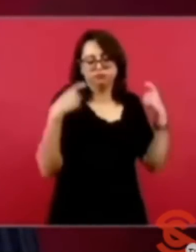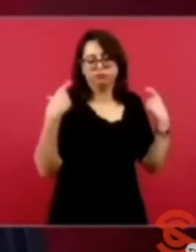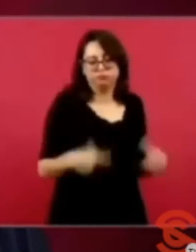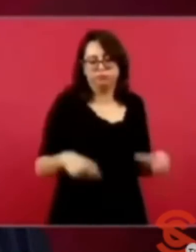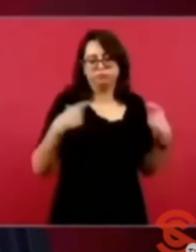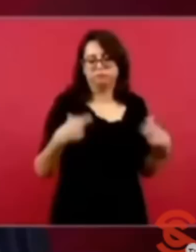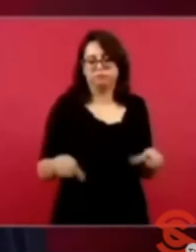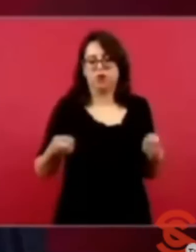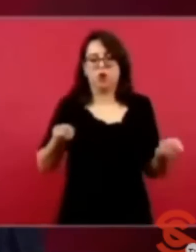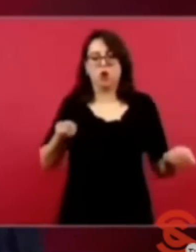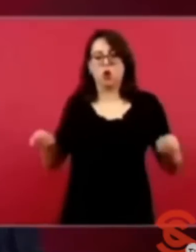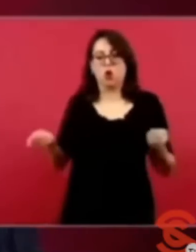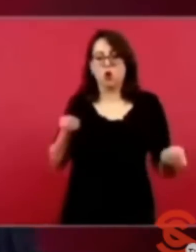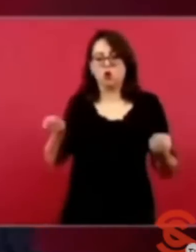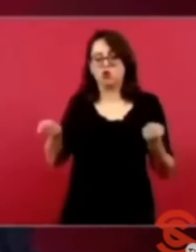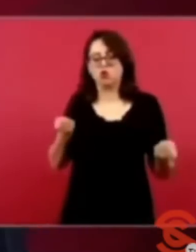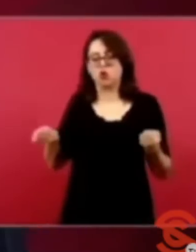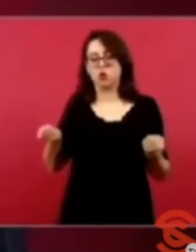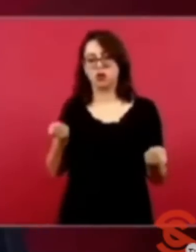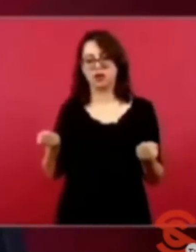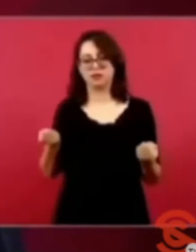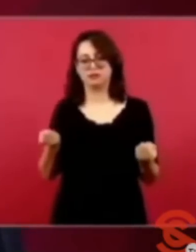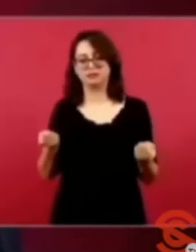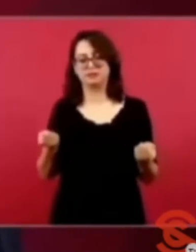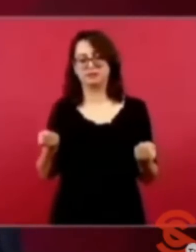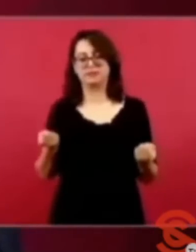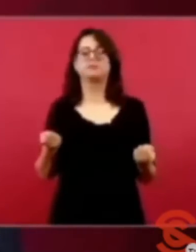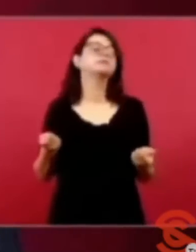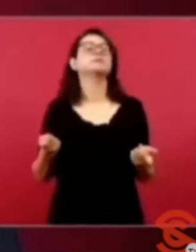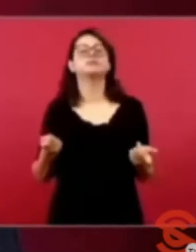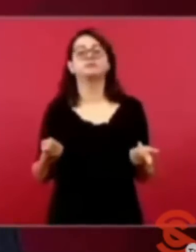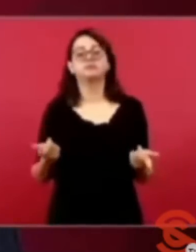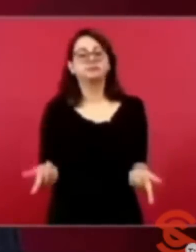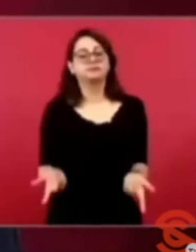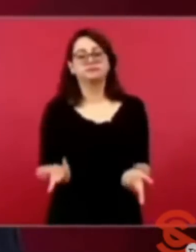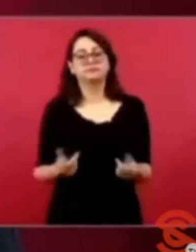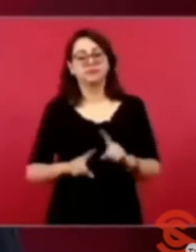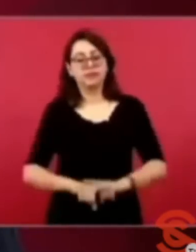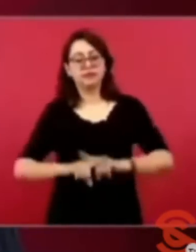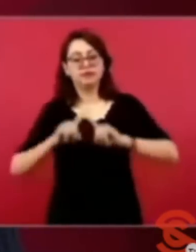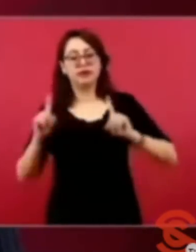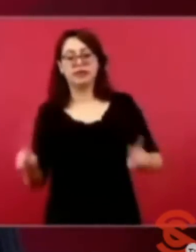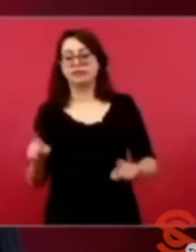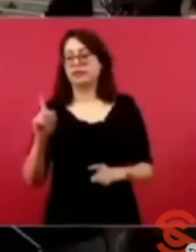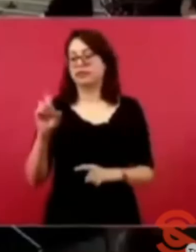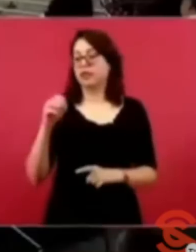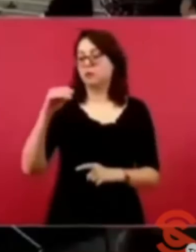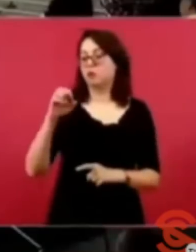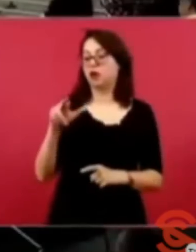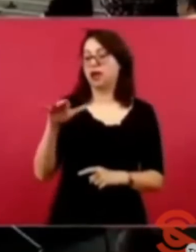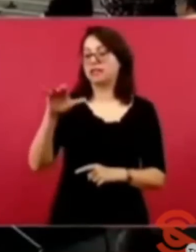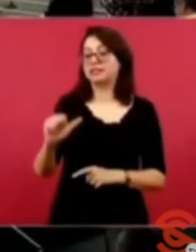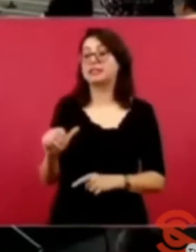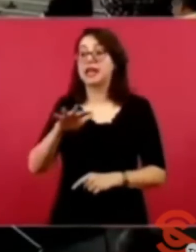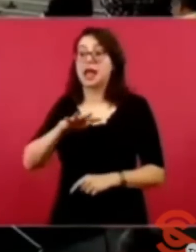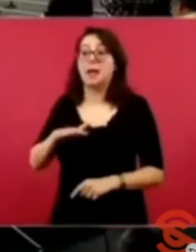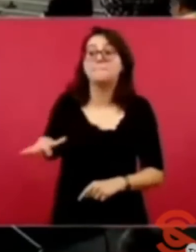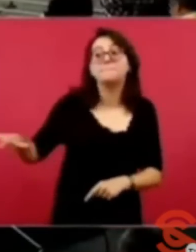un gobierno de las minorías. La democracia es el gobierno del pueblo. Eso no existía.